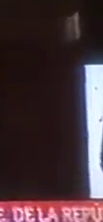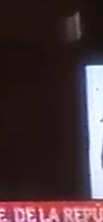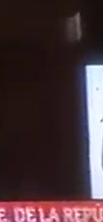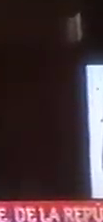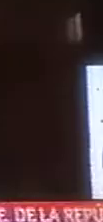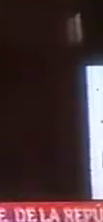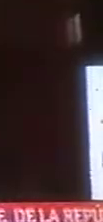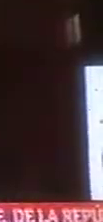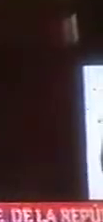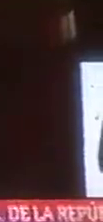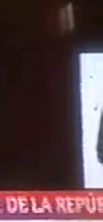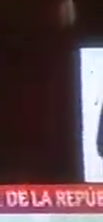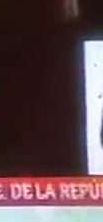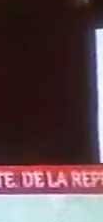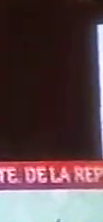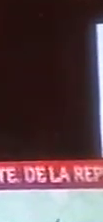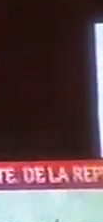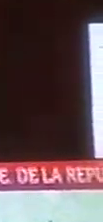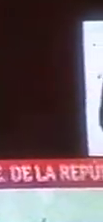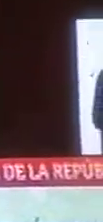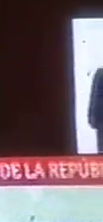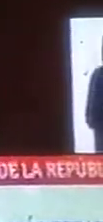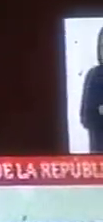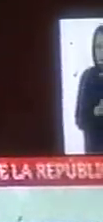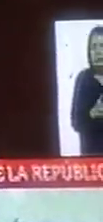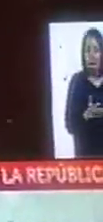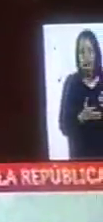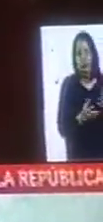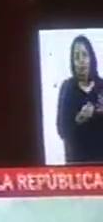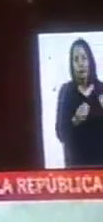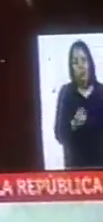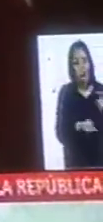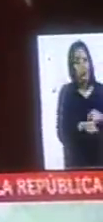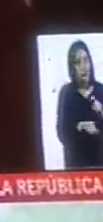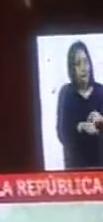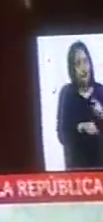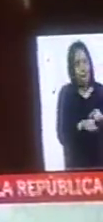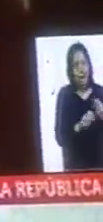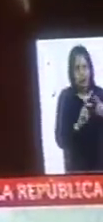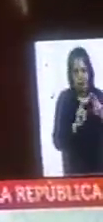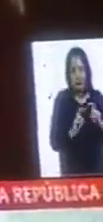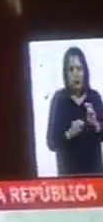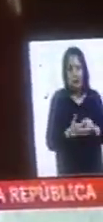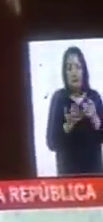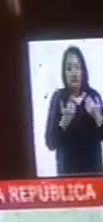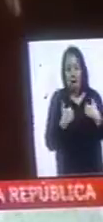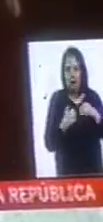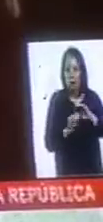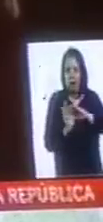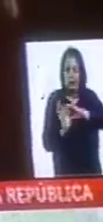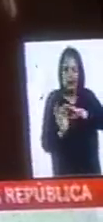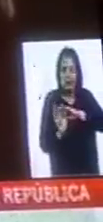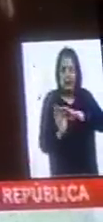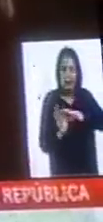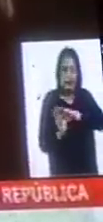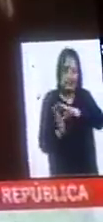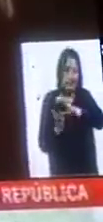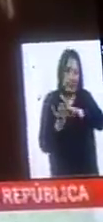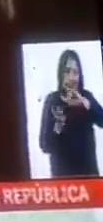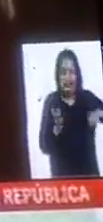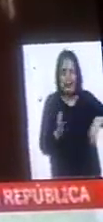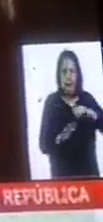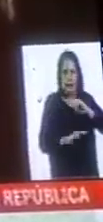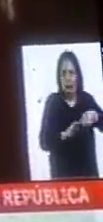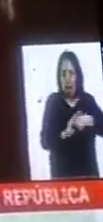es un baldón que nos perseguirá por mucho tiempo tenemos que desterrar la corrupción pero para